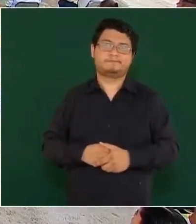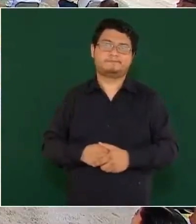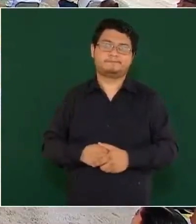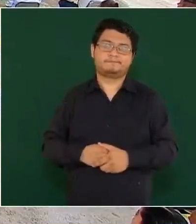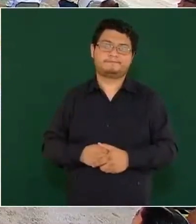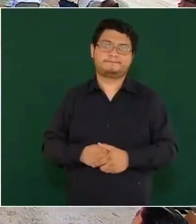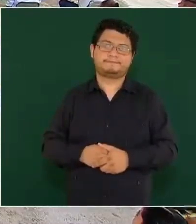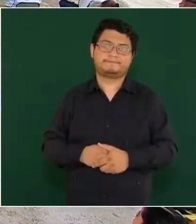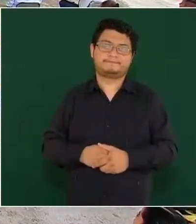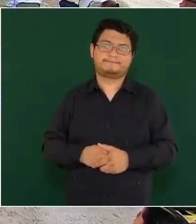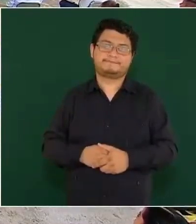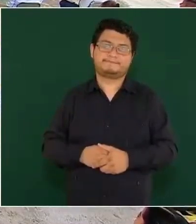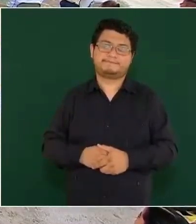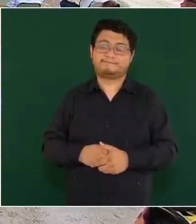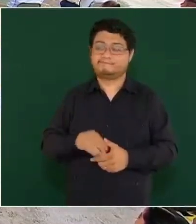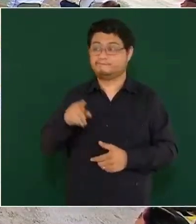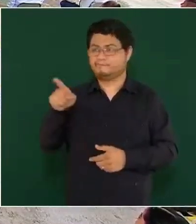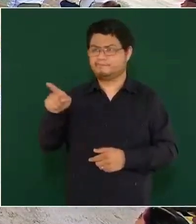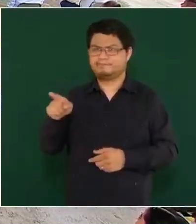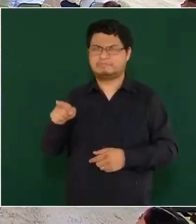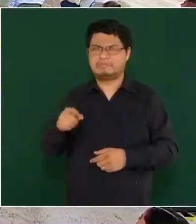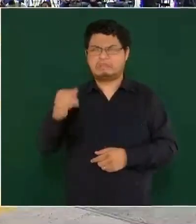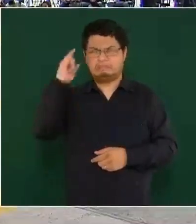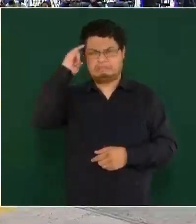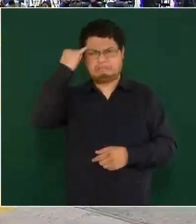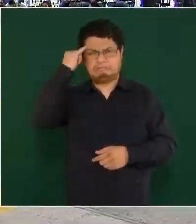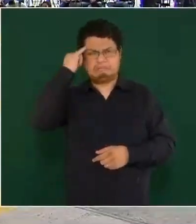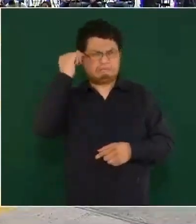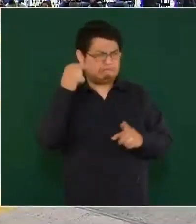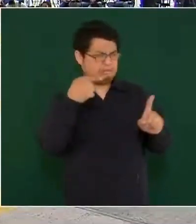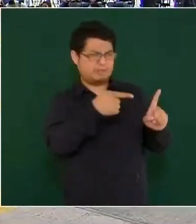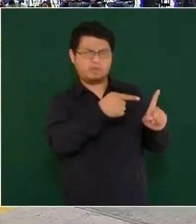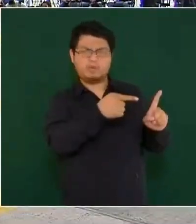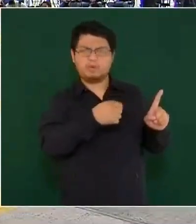como todas esas expresiones de indio patarrajada